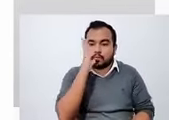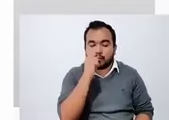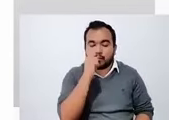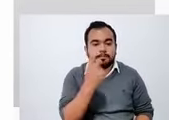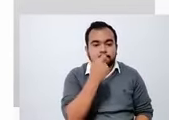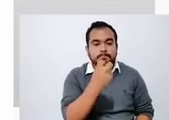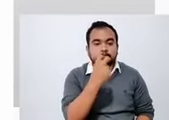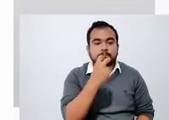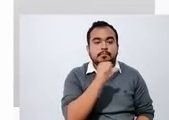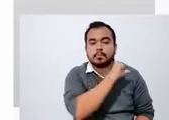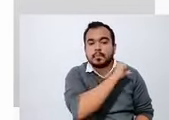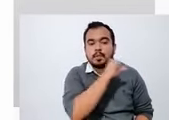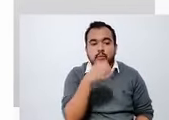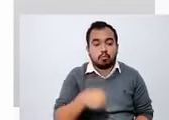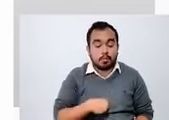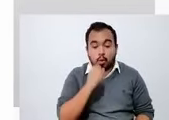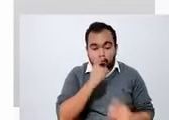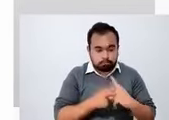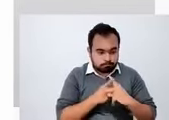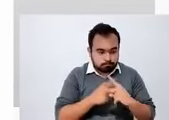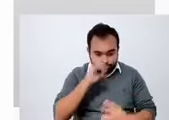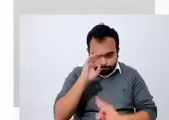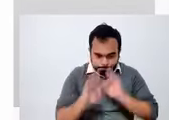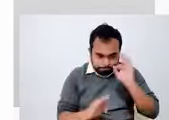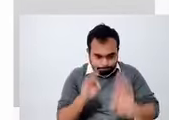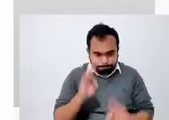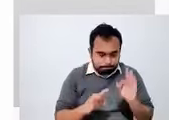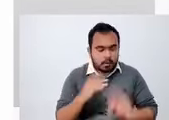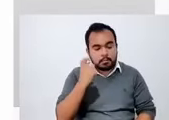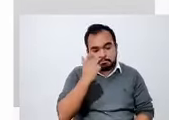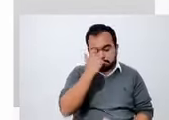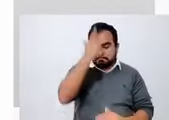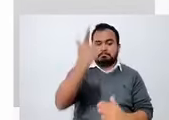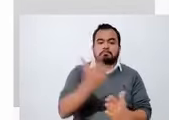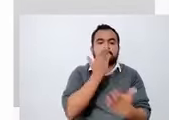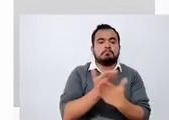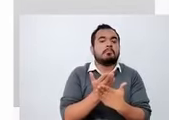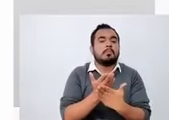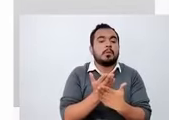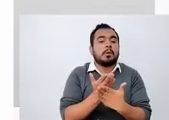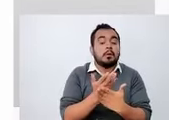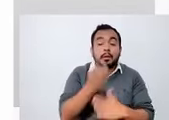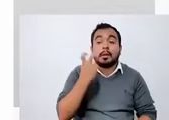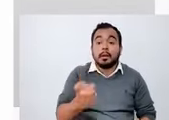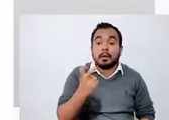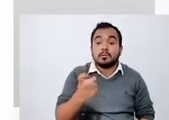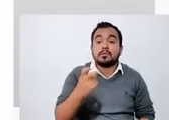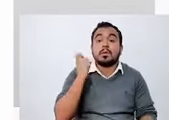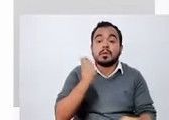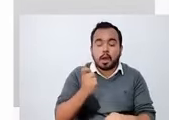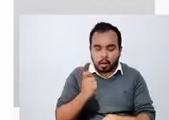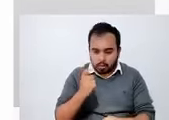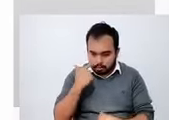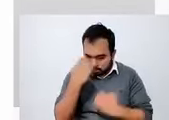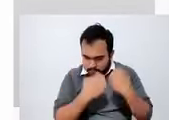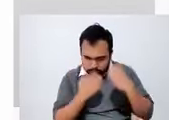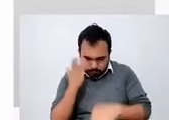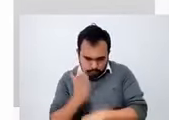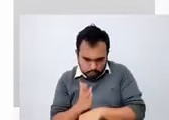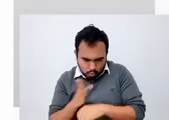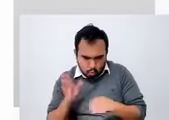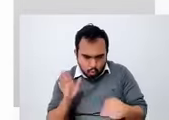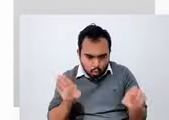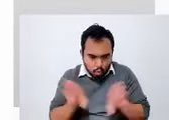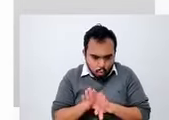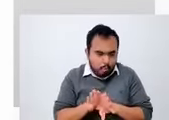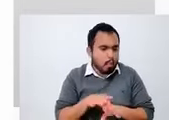y la proporcionalidad, aparece de manera arbitraria. El merecimiento es una magnitud que es cuantitativa. Hablamos de mayor y